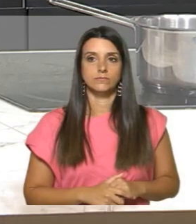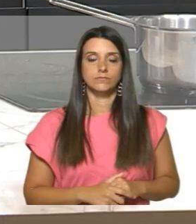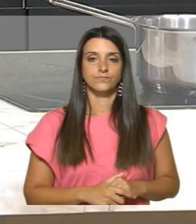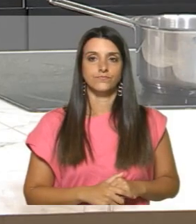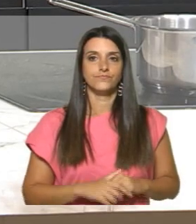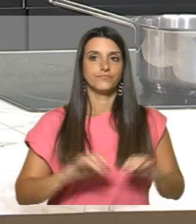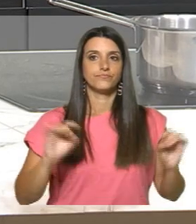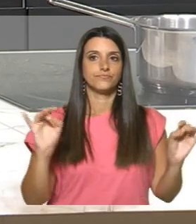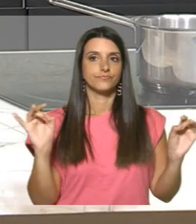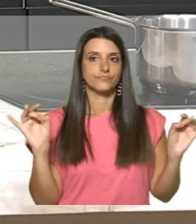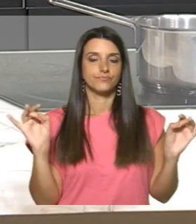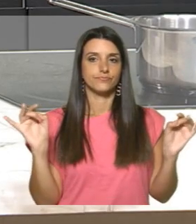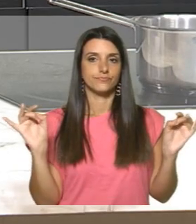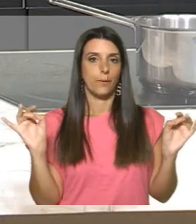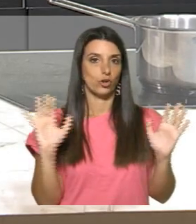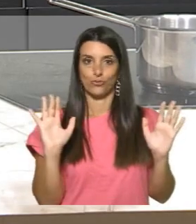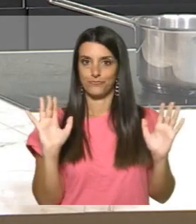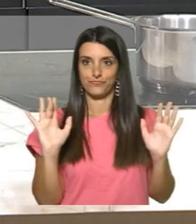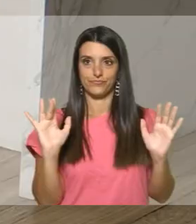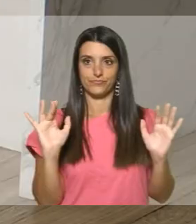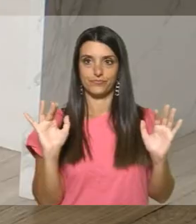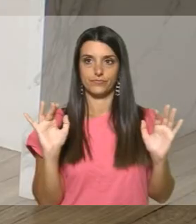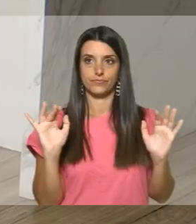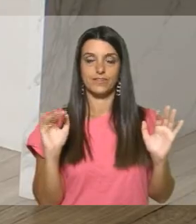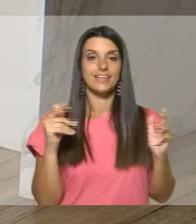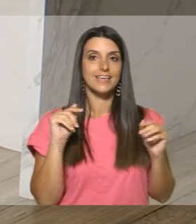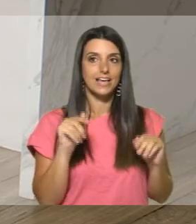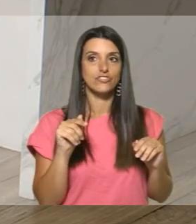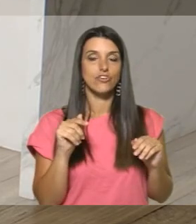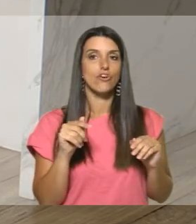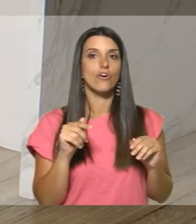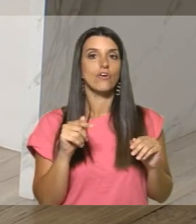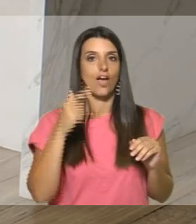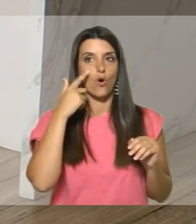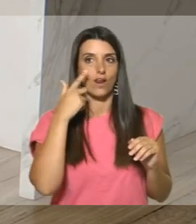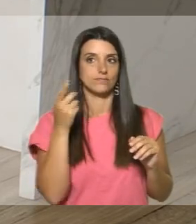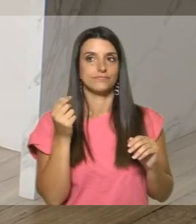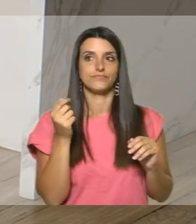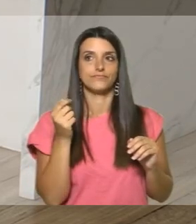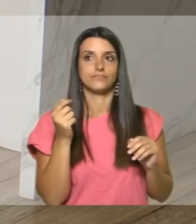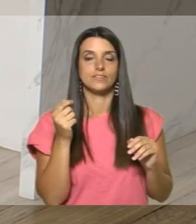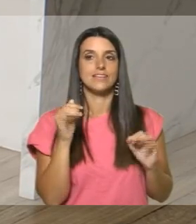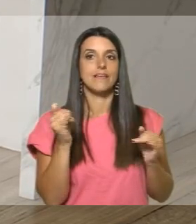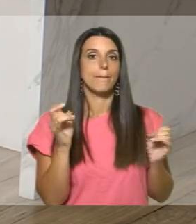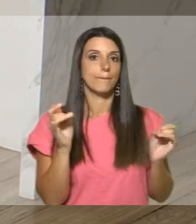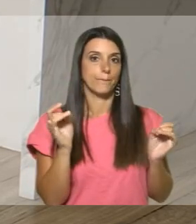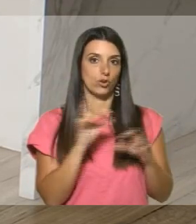Listo, se terminó. Ahí va. Y con esto nos vamos para acá. Y ya tenemos,